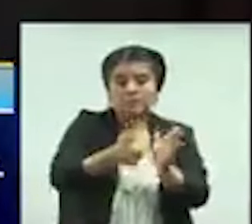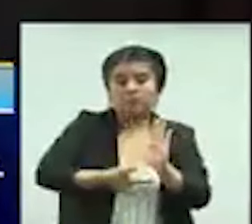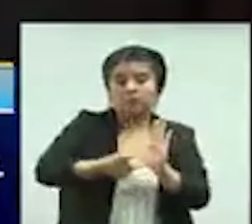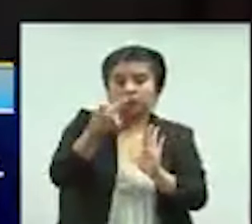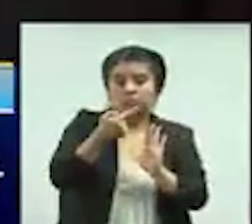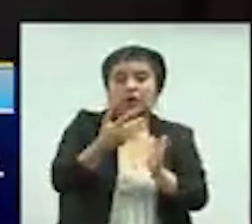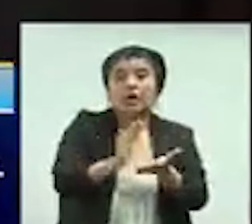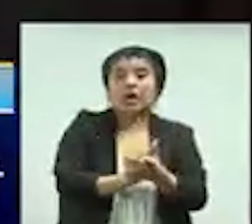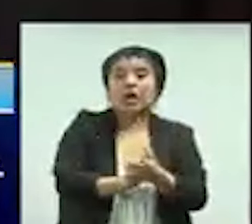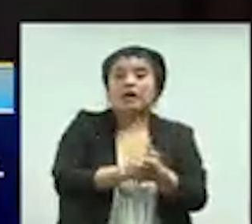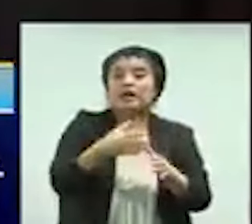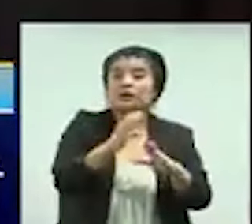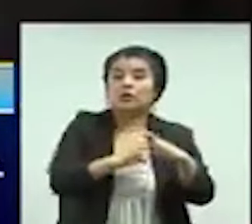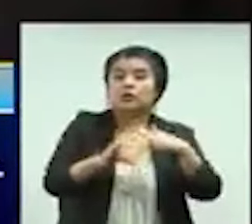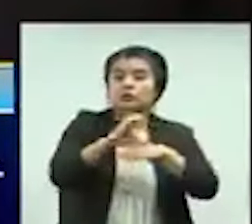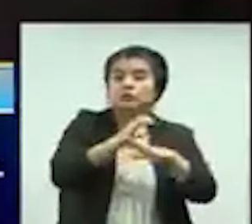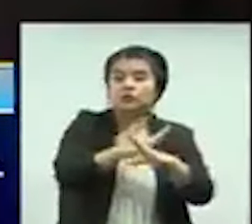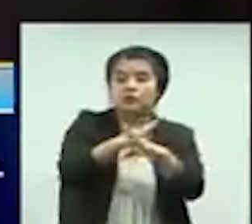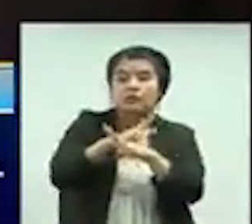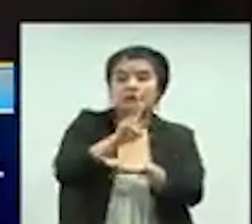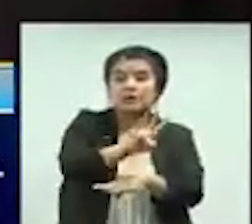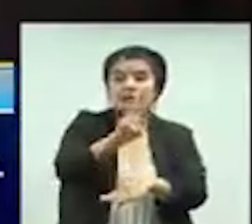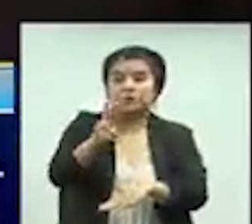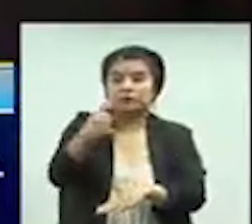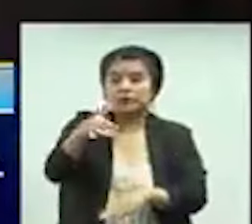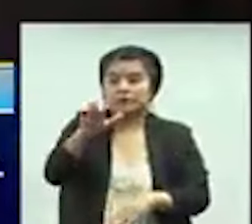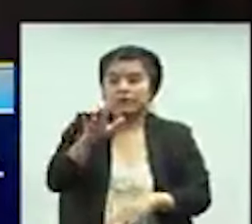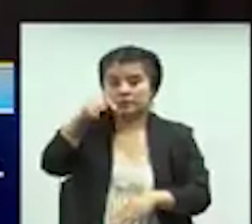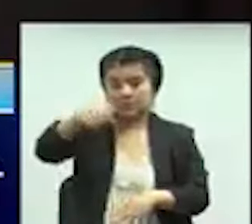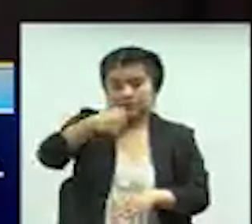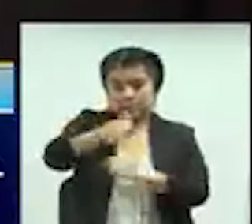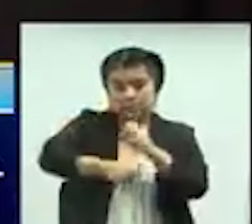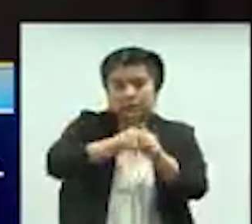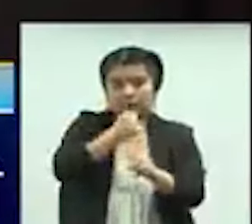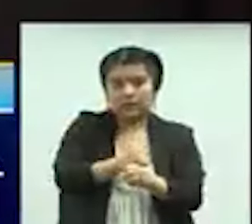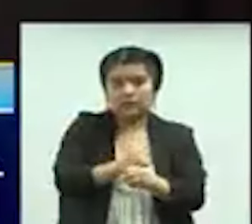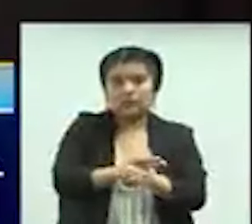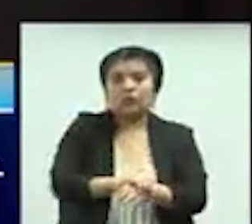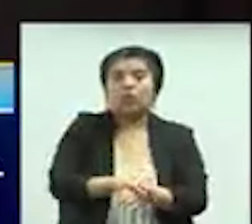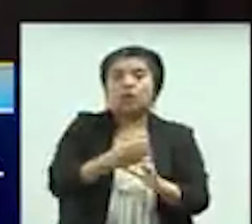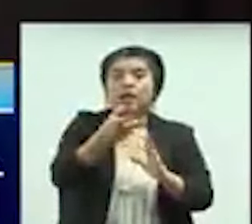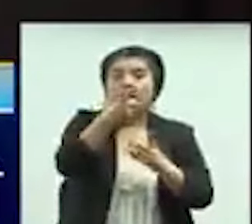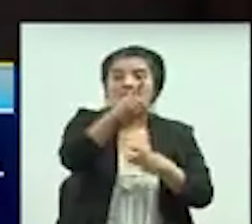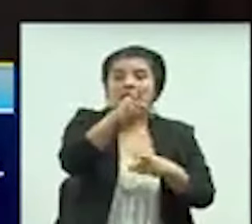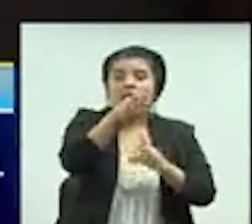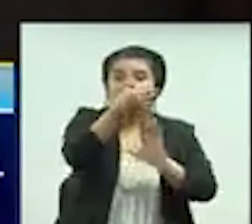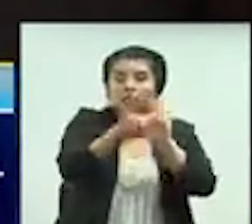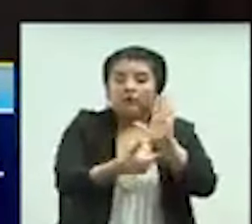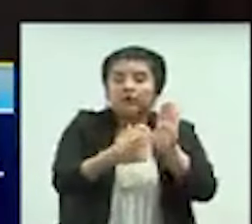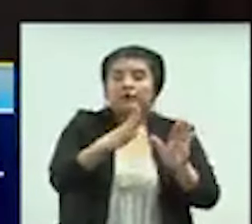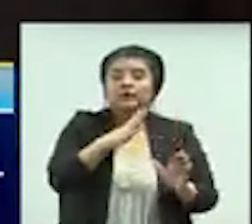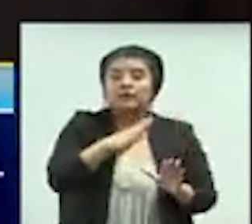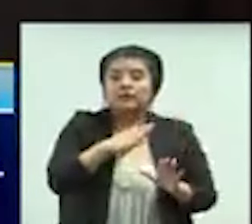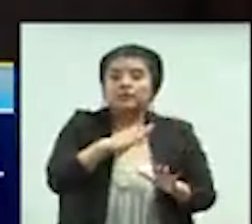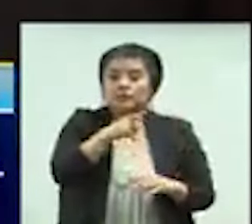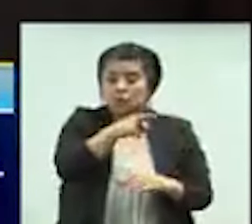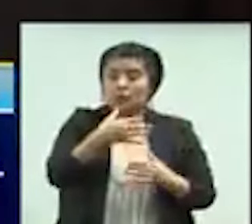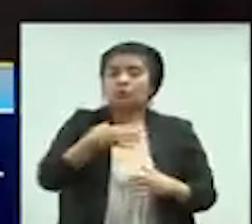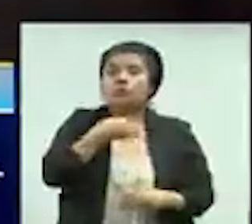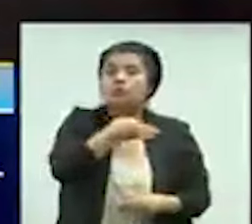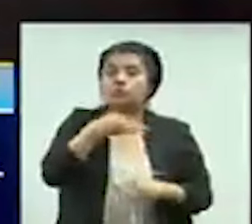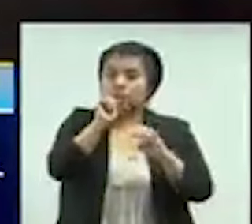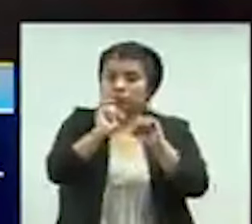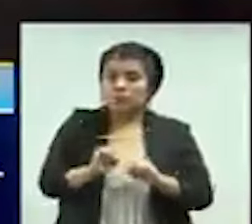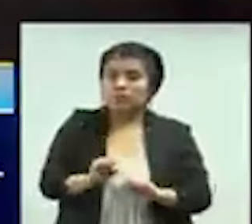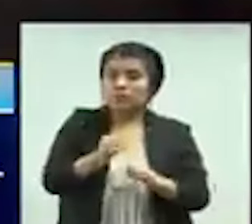el Consejo de Seguridad el 22 de marzo de este mismo año. Esta documentación la tenemos a mano y con gusto